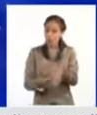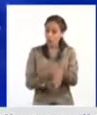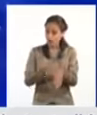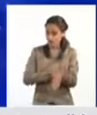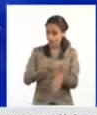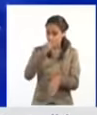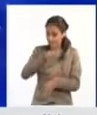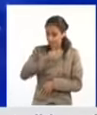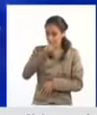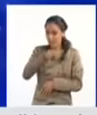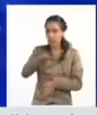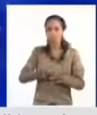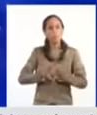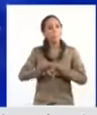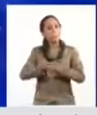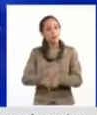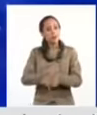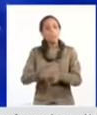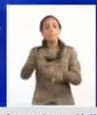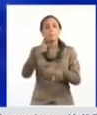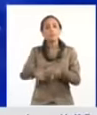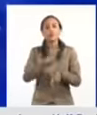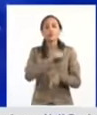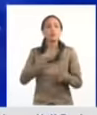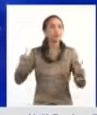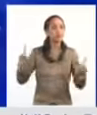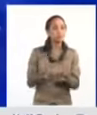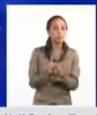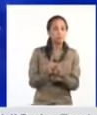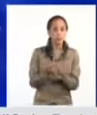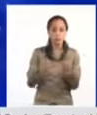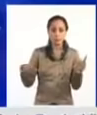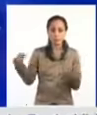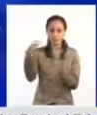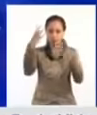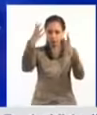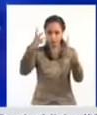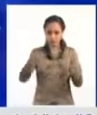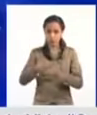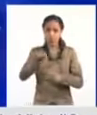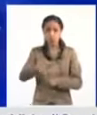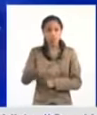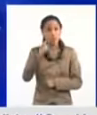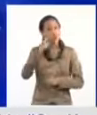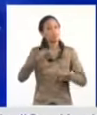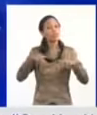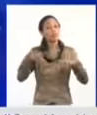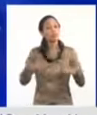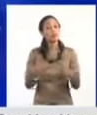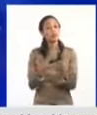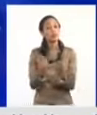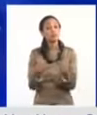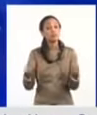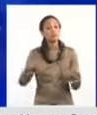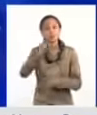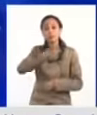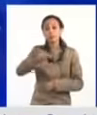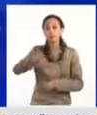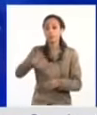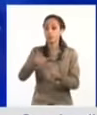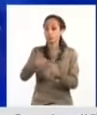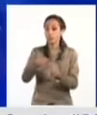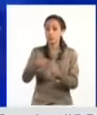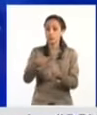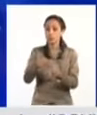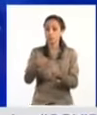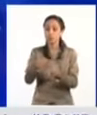Para, de alguna manera, resumir las principales estadísticas. Hoy, nuevamente, es reflejo de lo complejo que se presenta el escenario